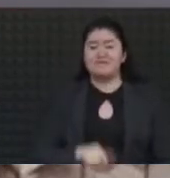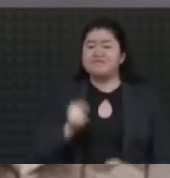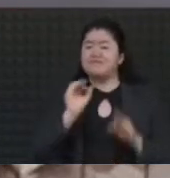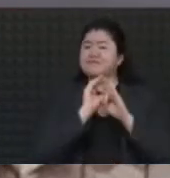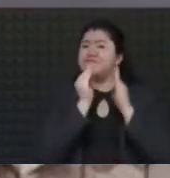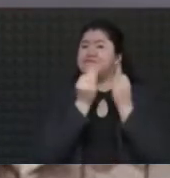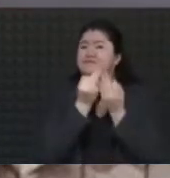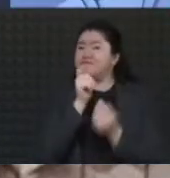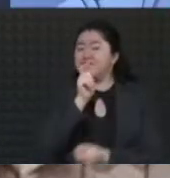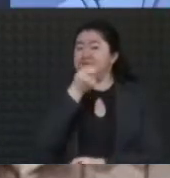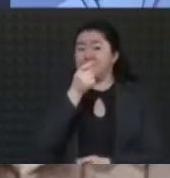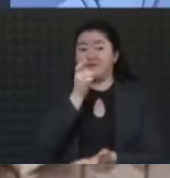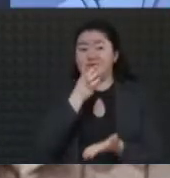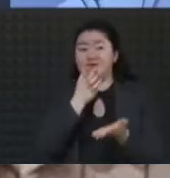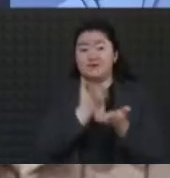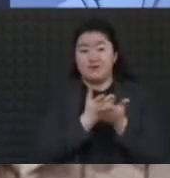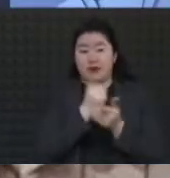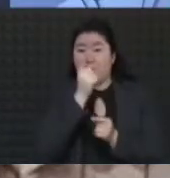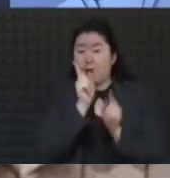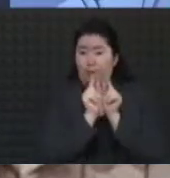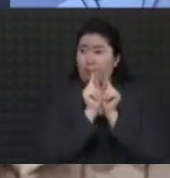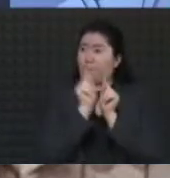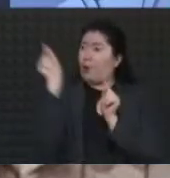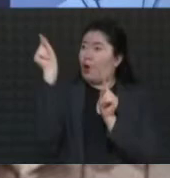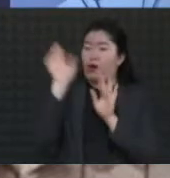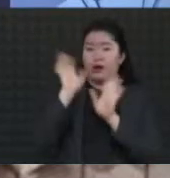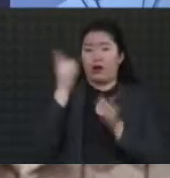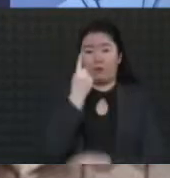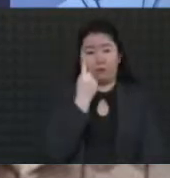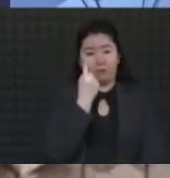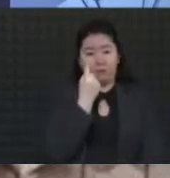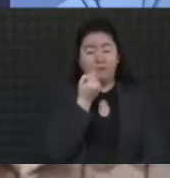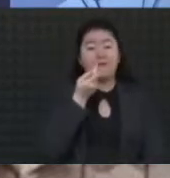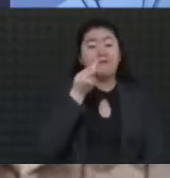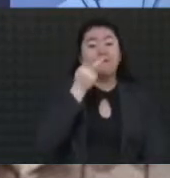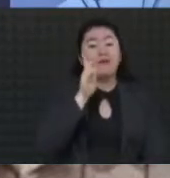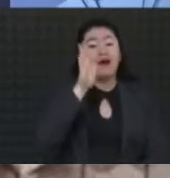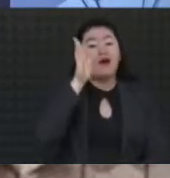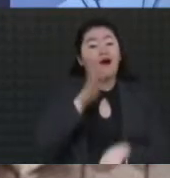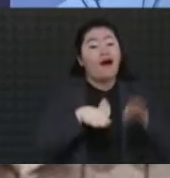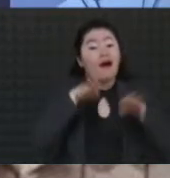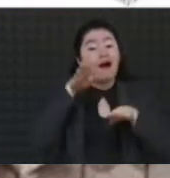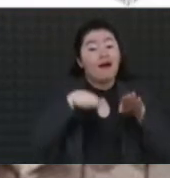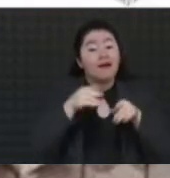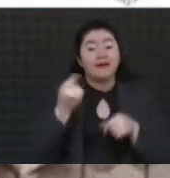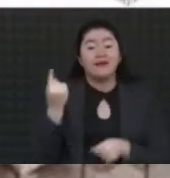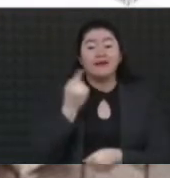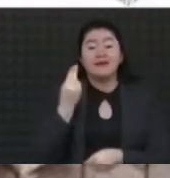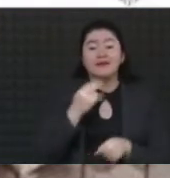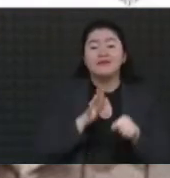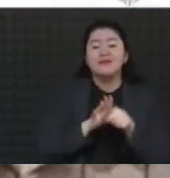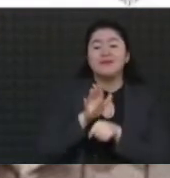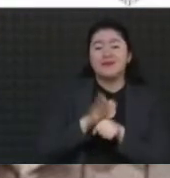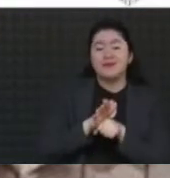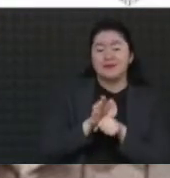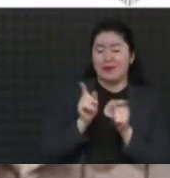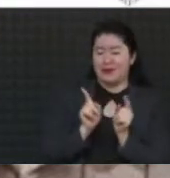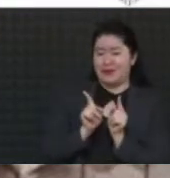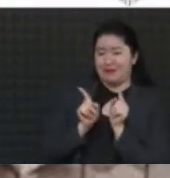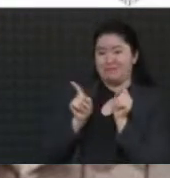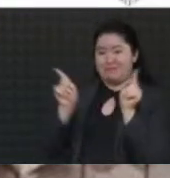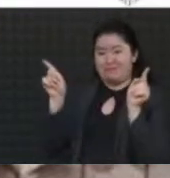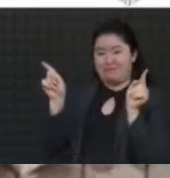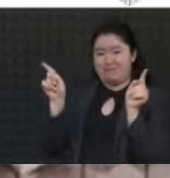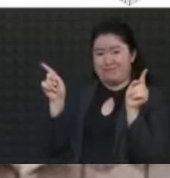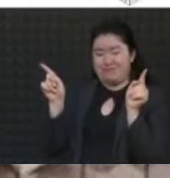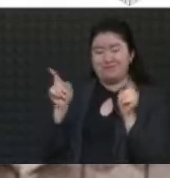En ocasiones nada más ponen un apoyo y en ocasiones ponen en un lado y en otro. ¿Qué se logra con esto?